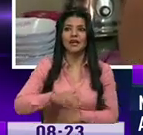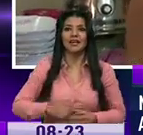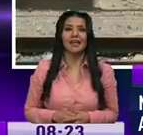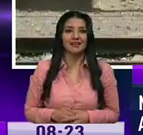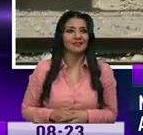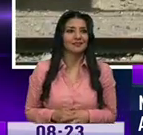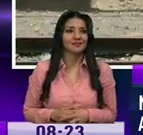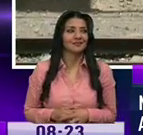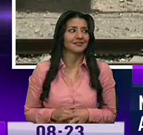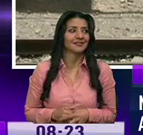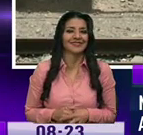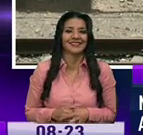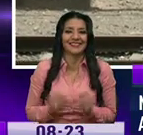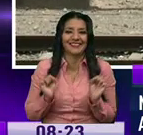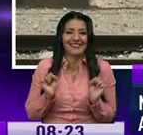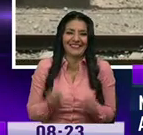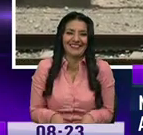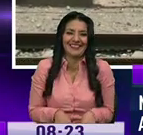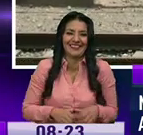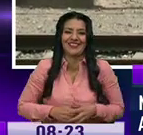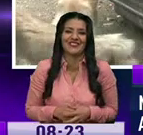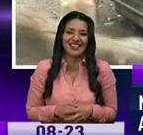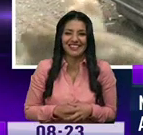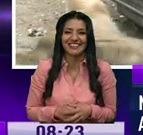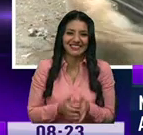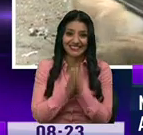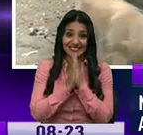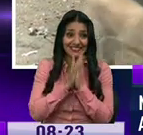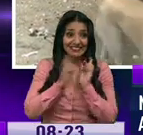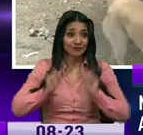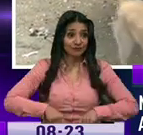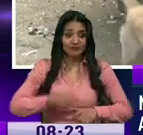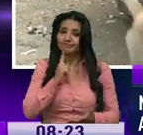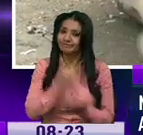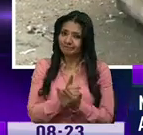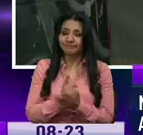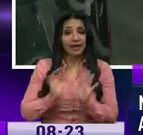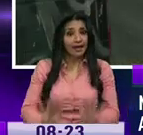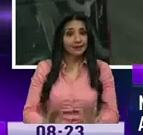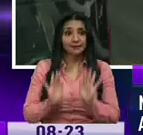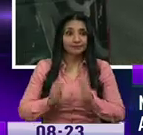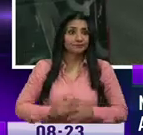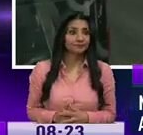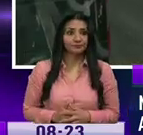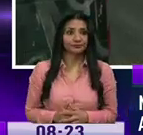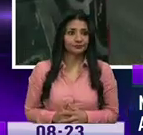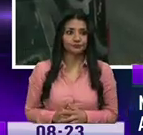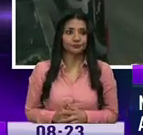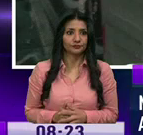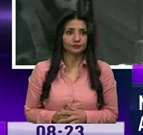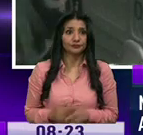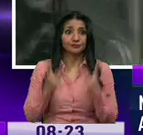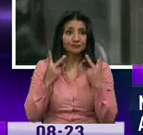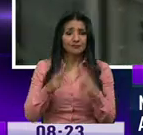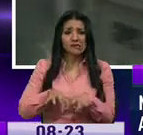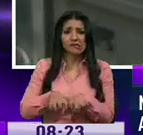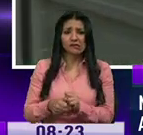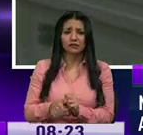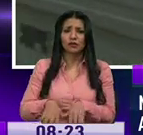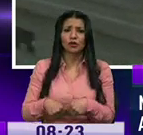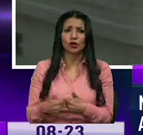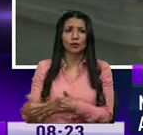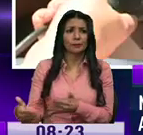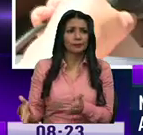los ha arreglado. Así que la solicitud, ahí están, dadas, ¿no? Realmente, miren. Así el estado. Ahí, vean cómo está ese